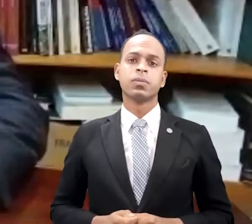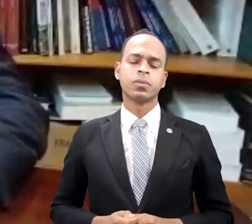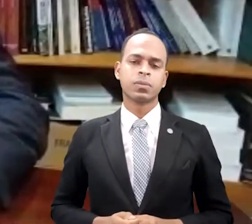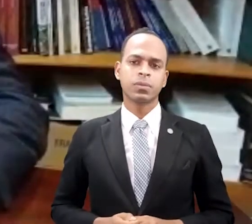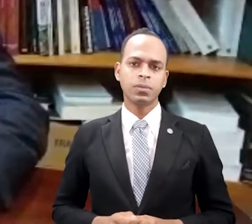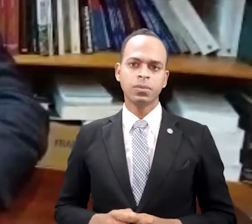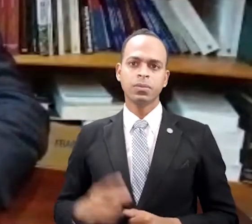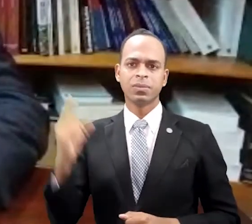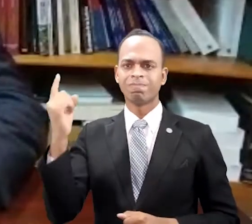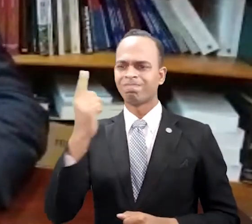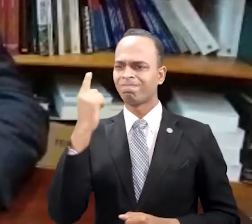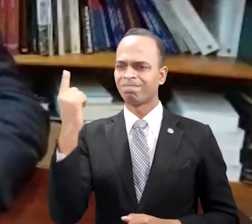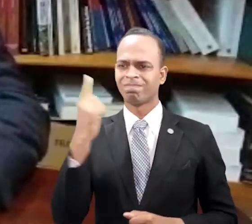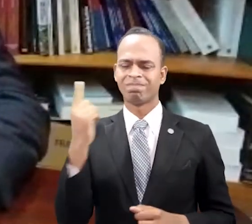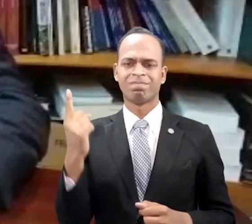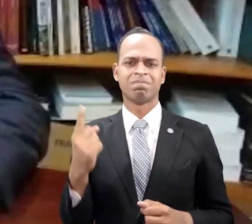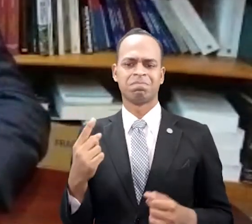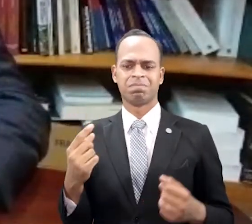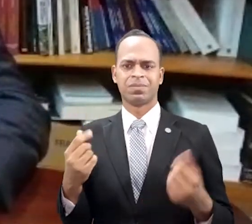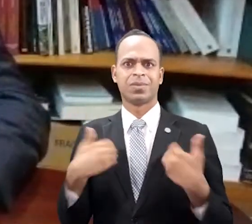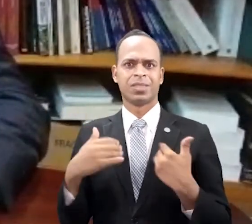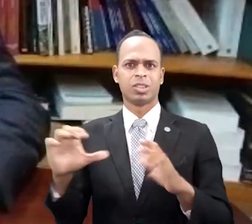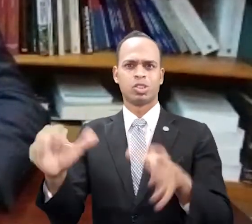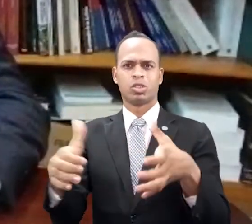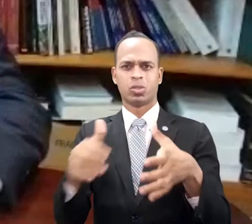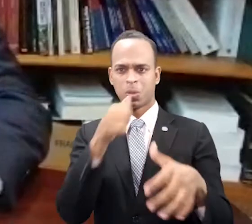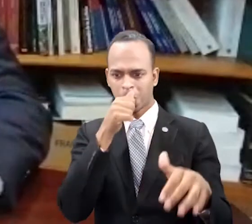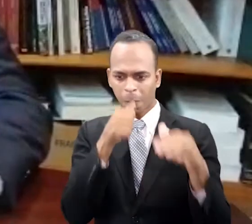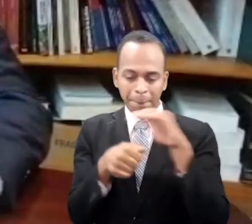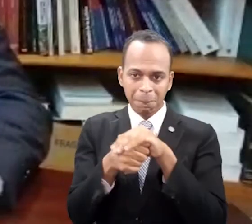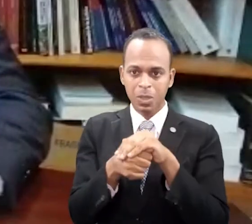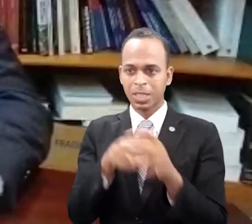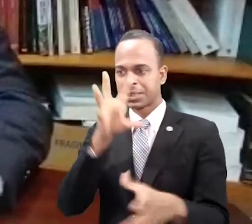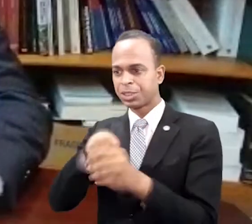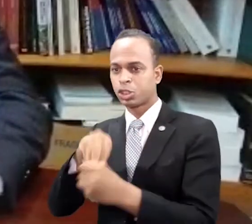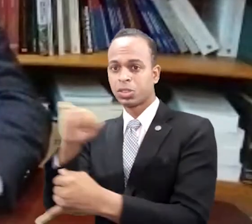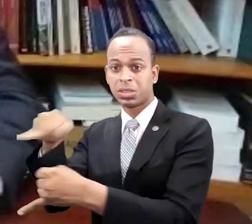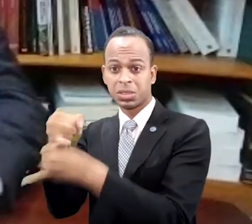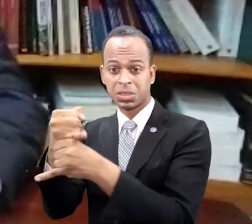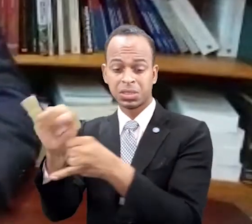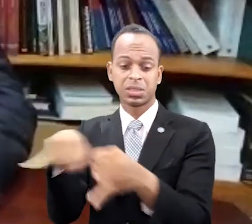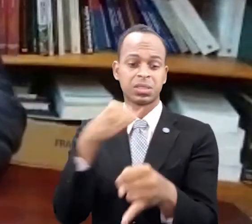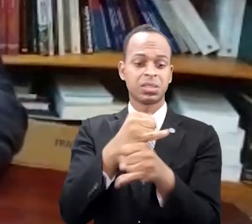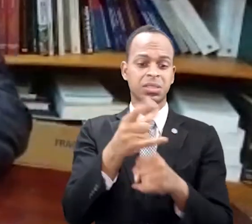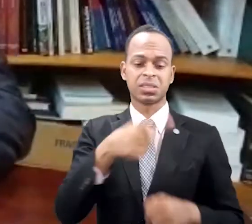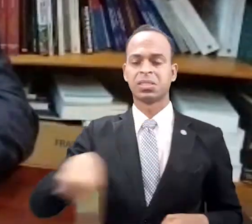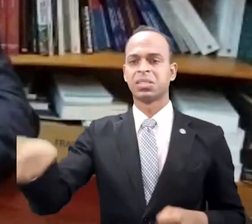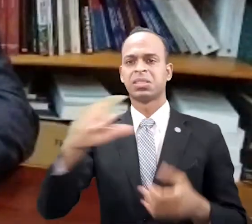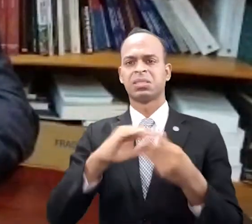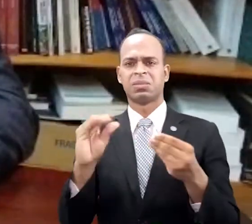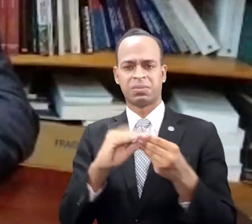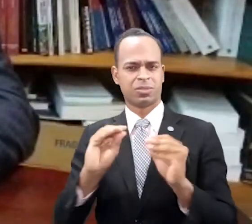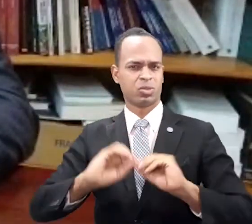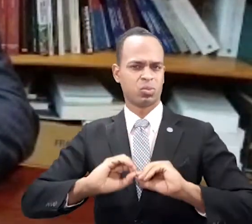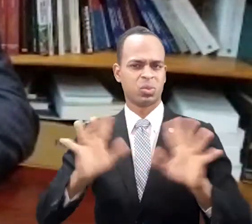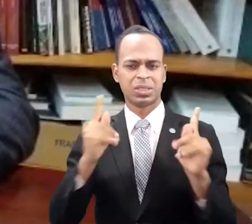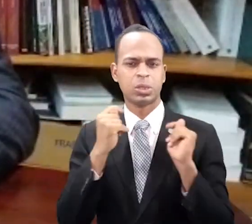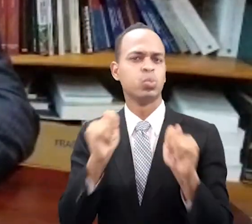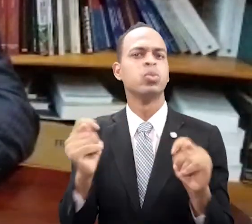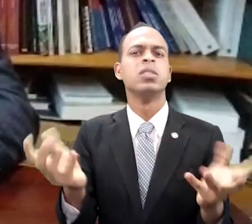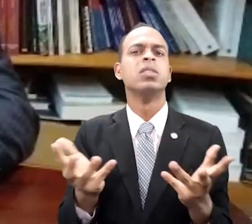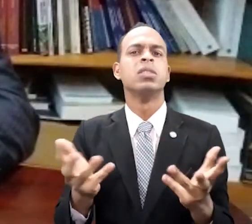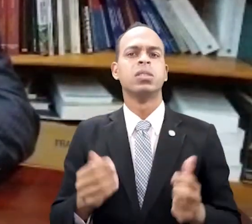hay sectores oscuros que se filtran en las instituciones y que tratan,